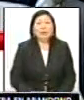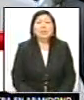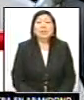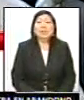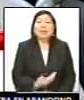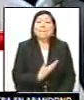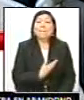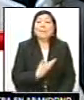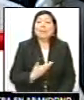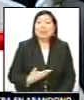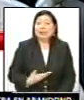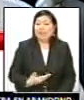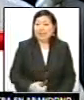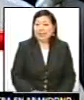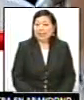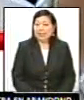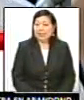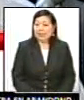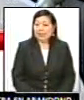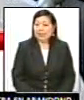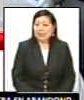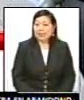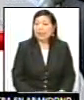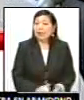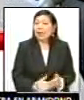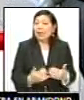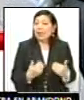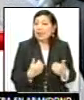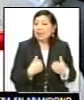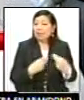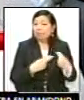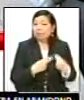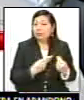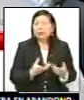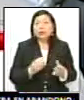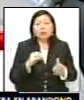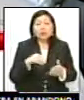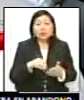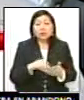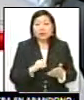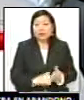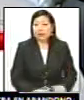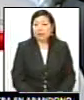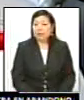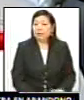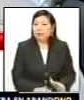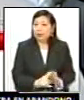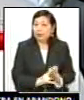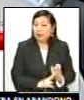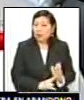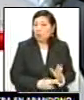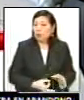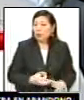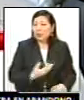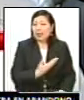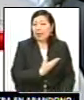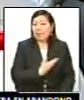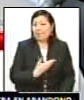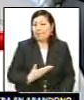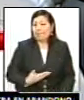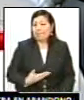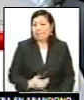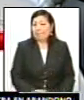la República. Y la Constitución dice que quien debe encargarse de hacer cumplir las resoluciones judiciales es el presidente de la